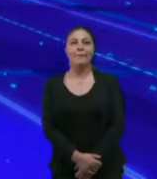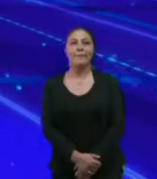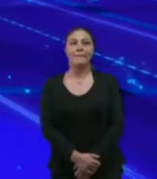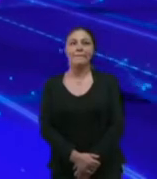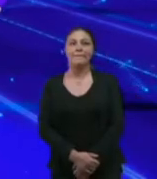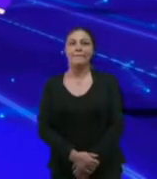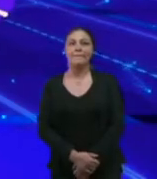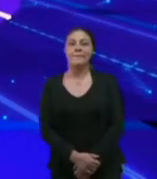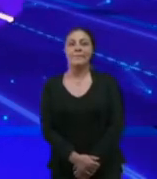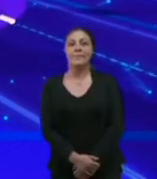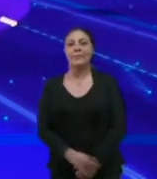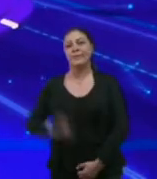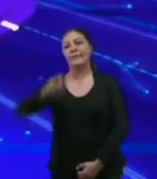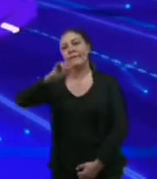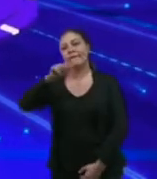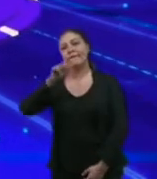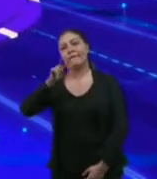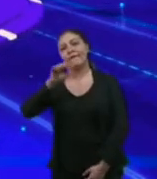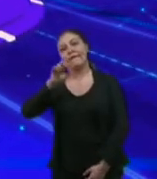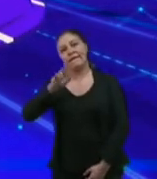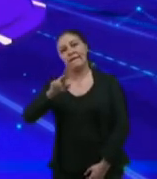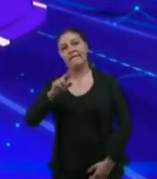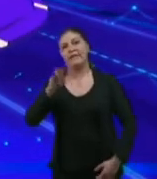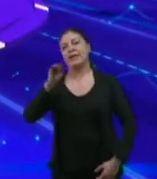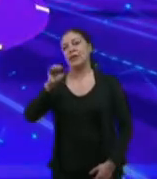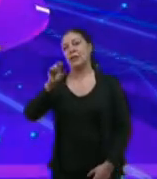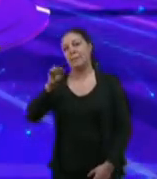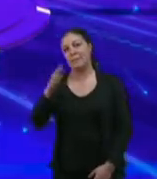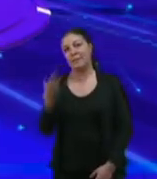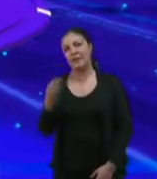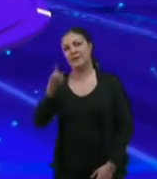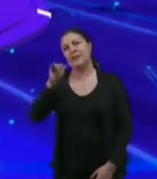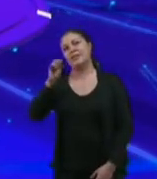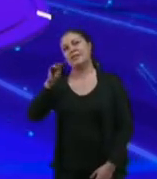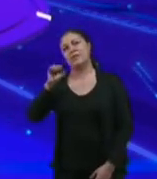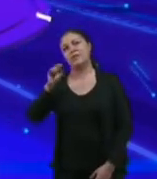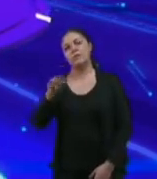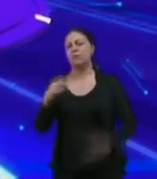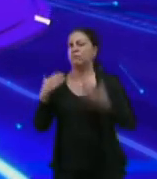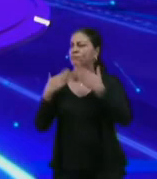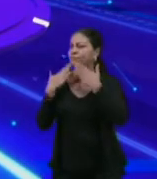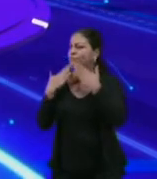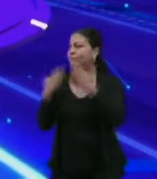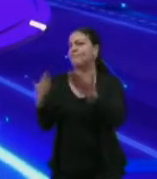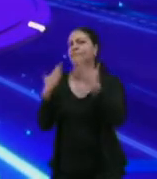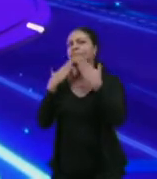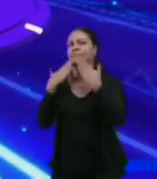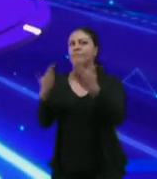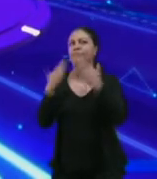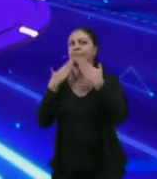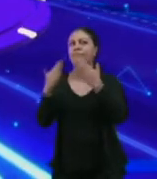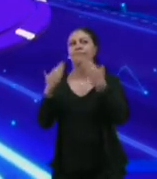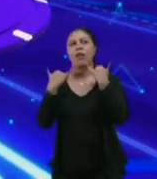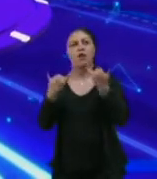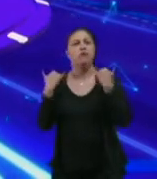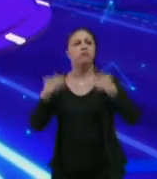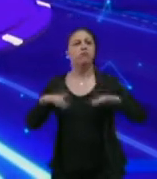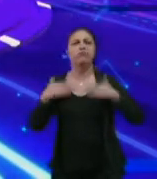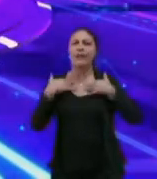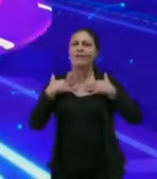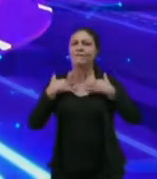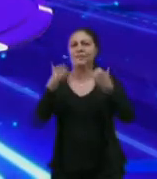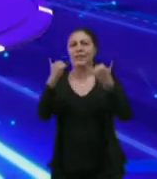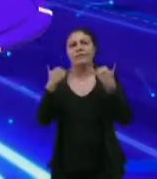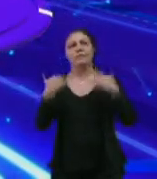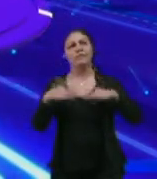javier me hinché en simón mil gracias de verdad estamos no solamente felices con todos los contenidos